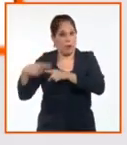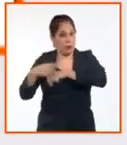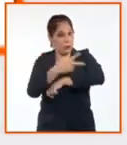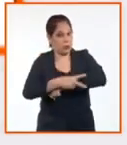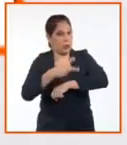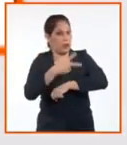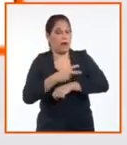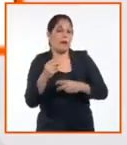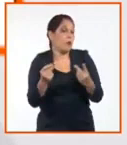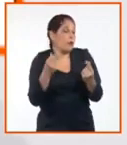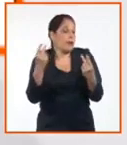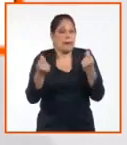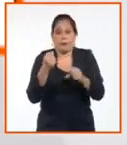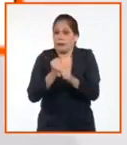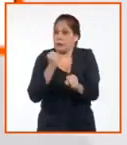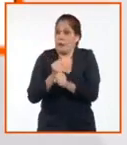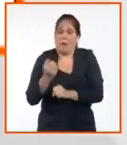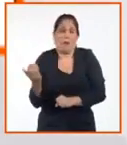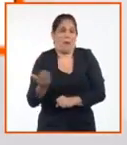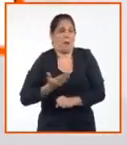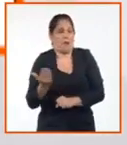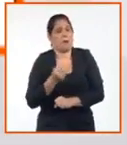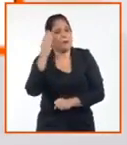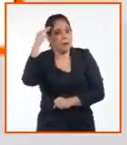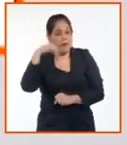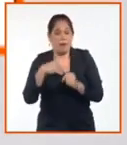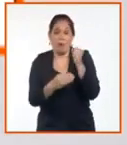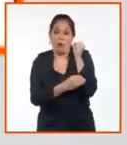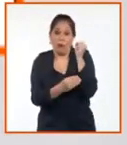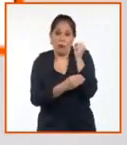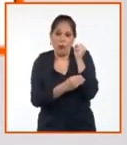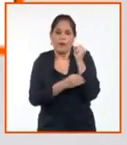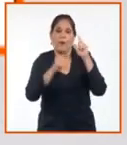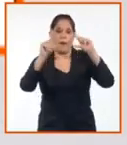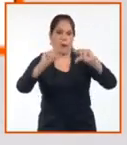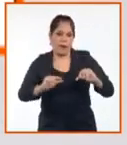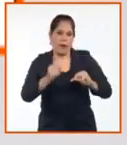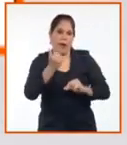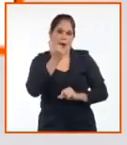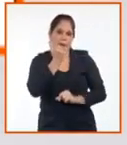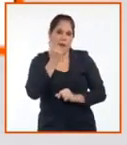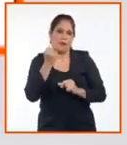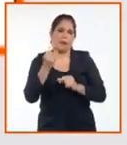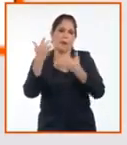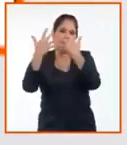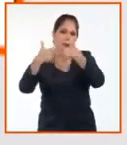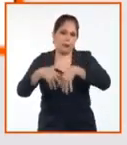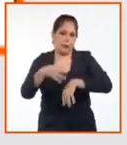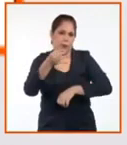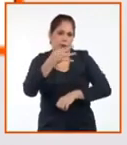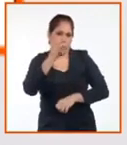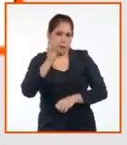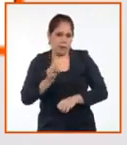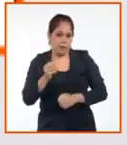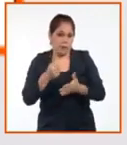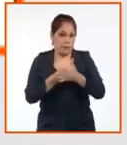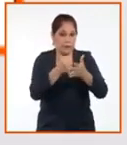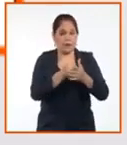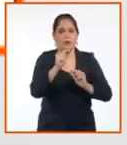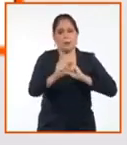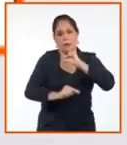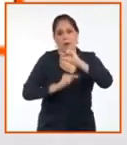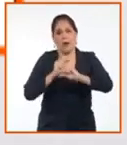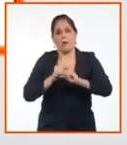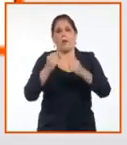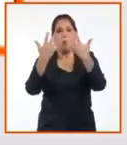muy que existe fuente para tratar de minimizar las afectaciones para enfrentar estos problemas que a nosotros que nosotros